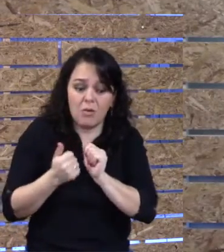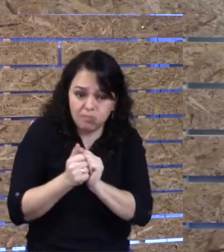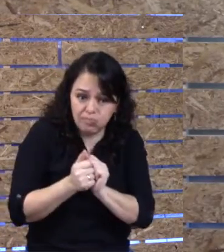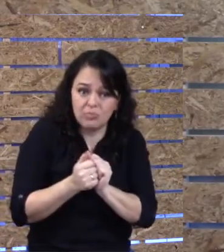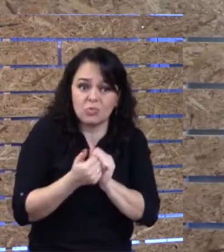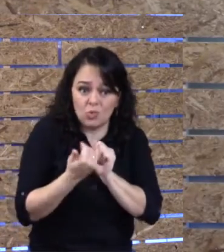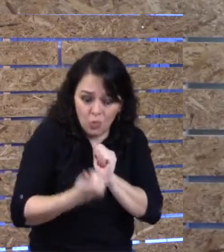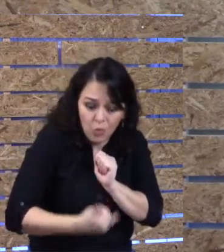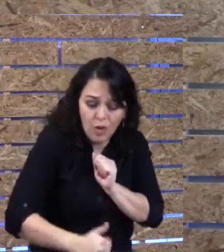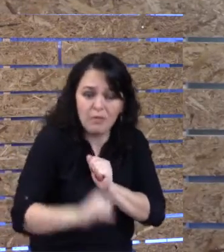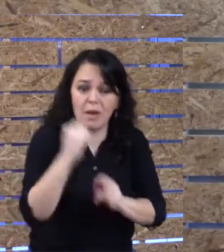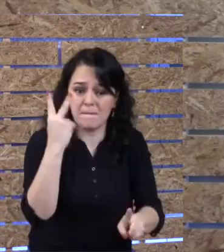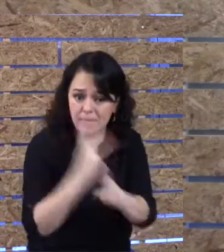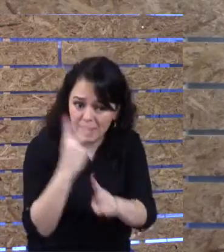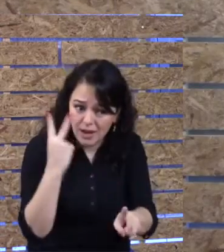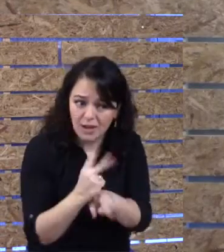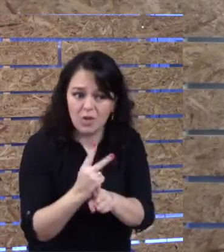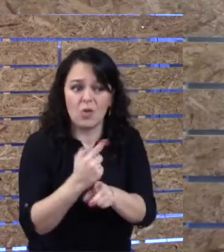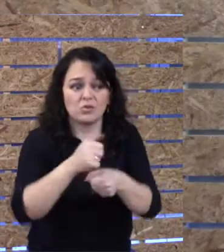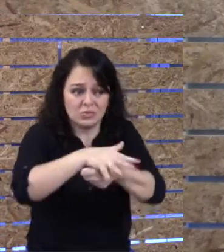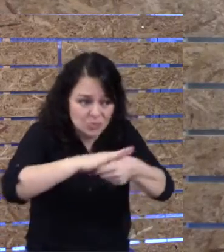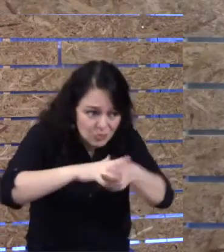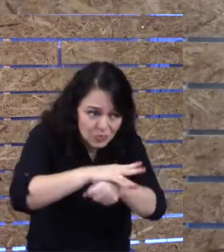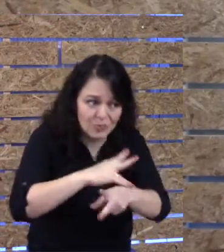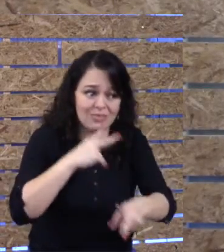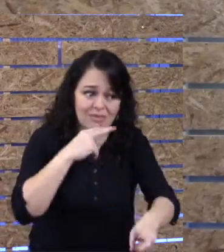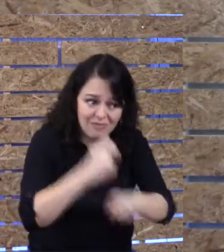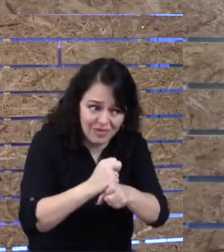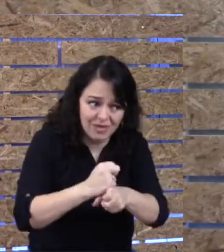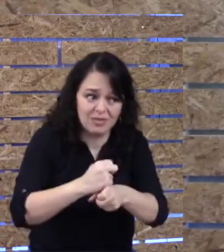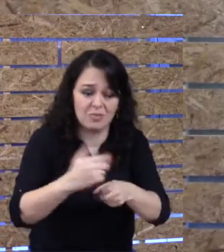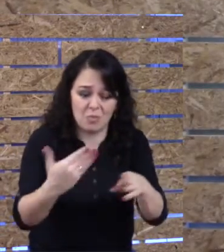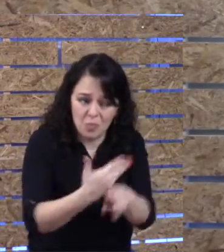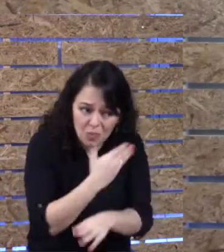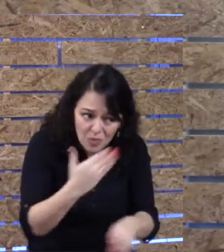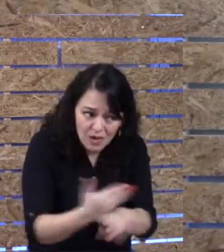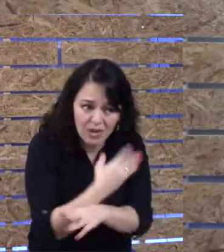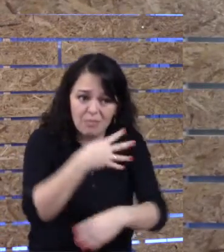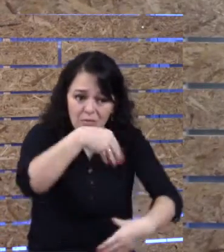También se presenta como una promesa sin condiciones.